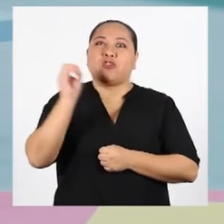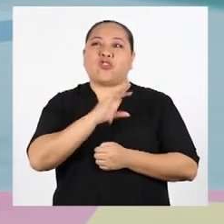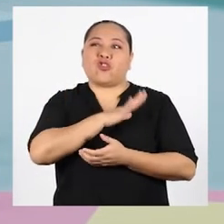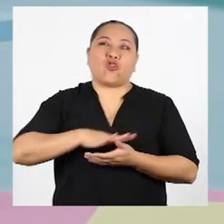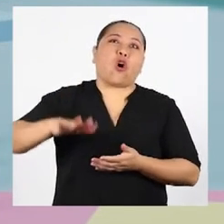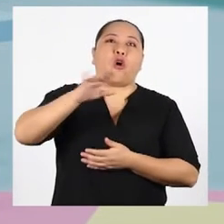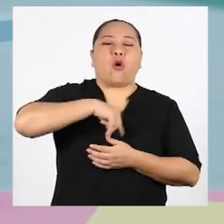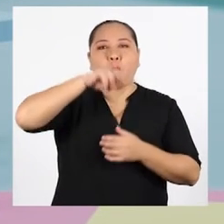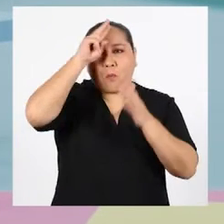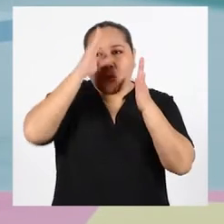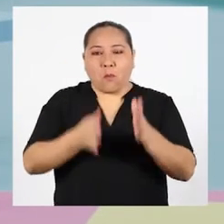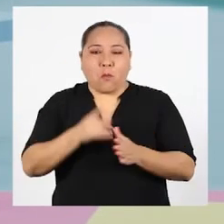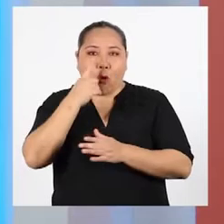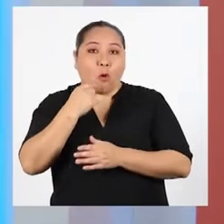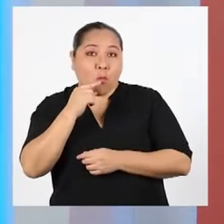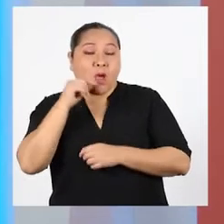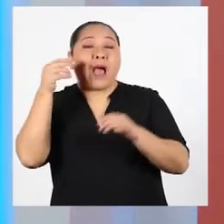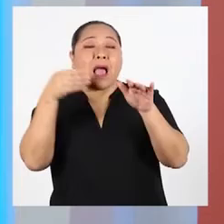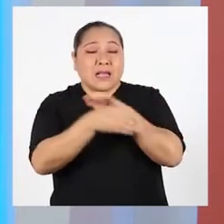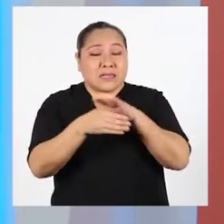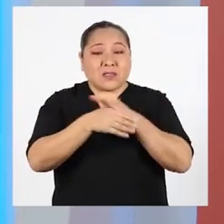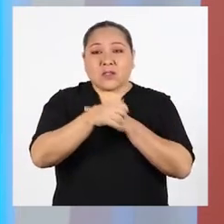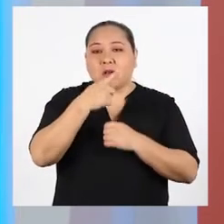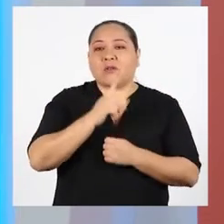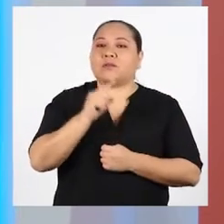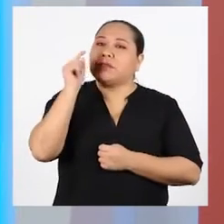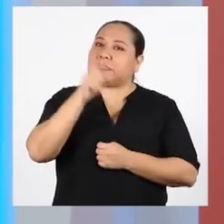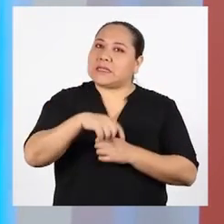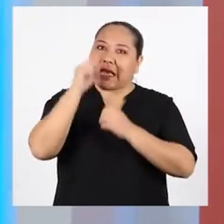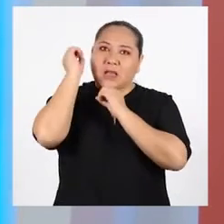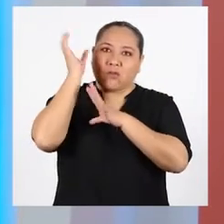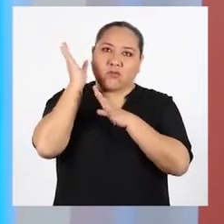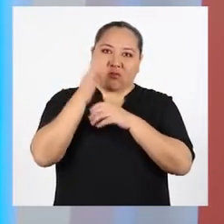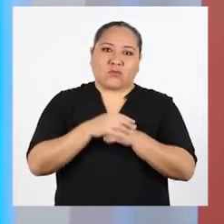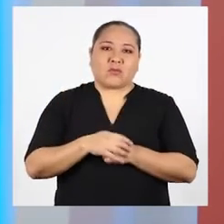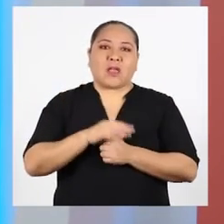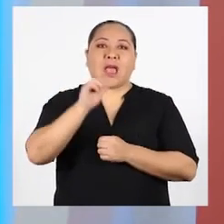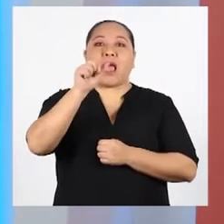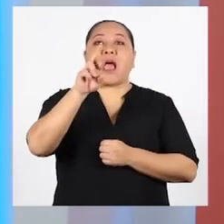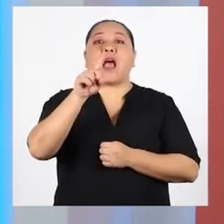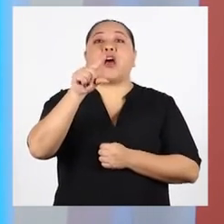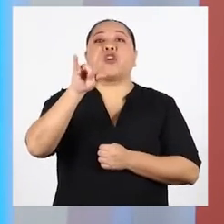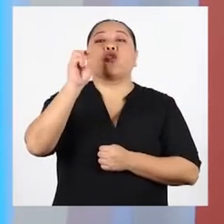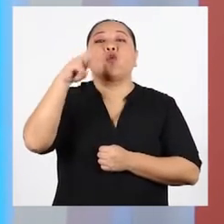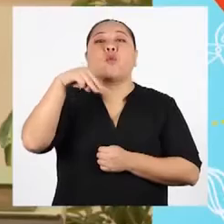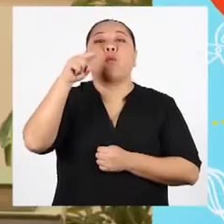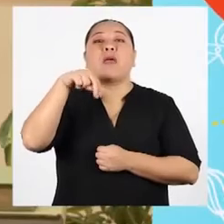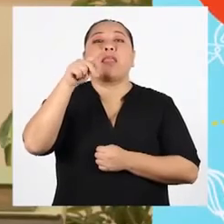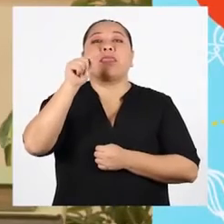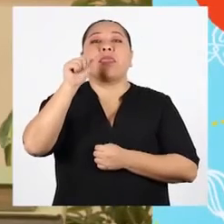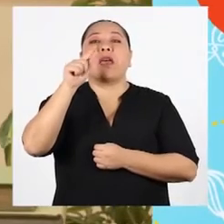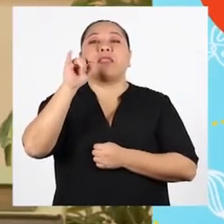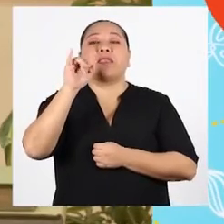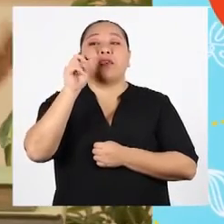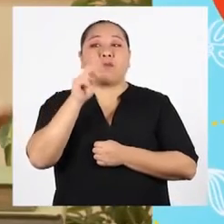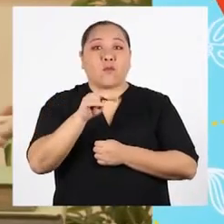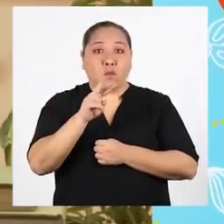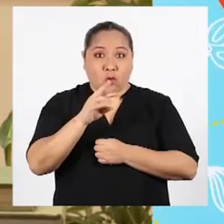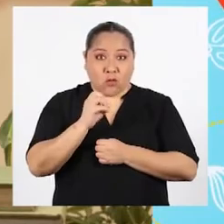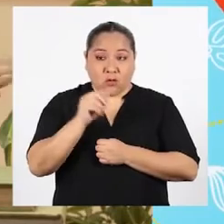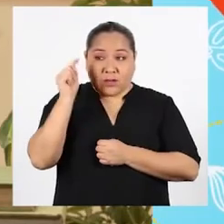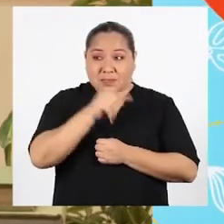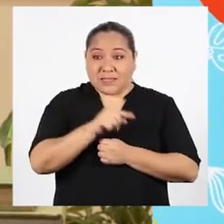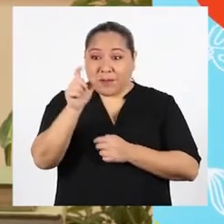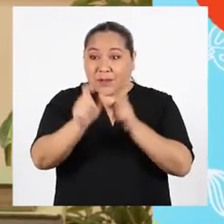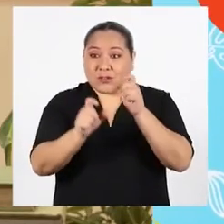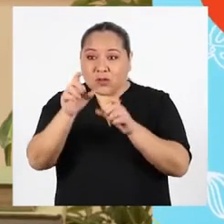peruanos tengan acceso al agua. Entonces tendrás que realizar un discurso argumentativo. Vas a tener que buscar convencer a